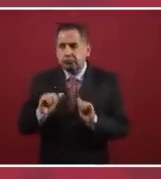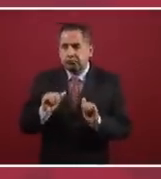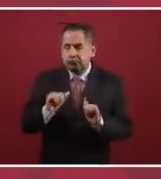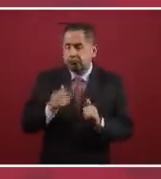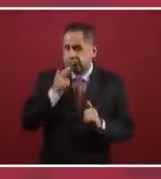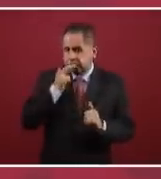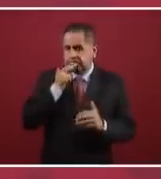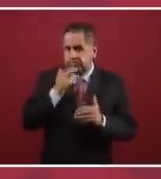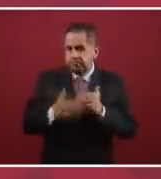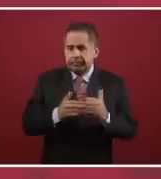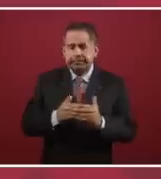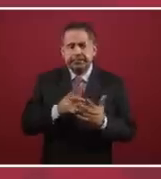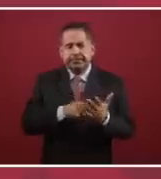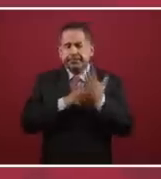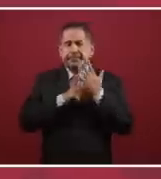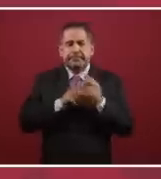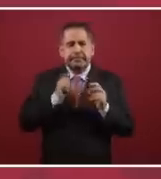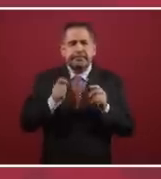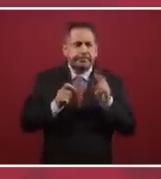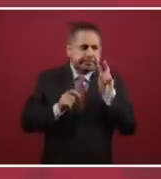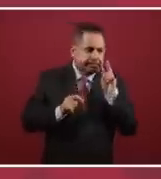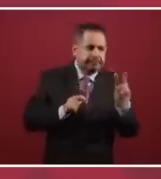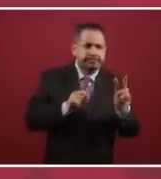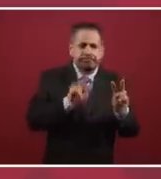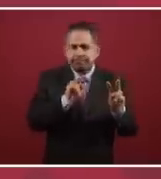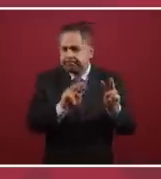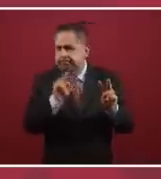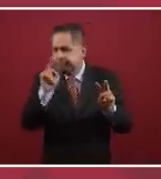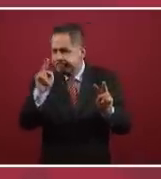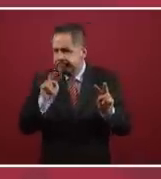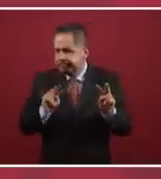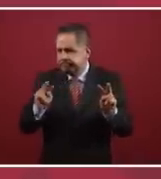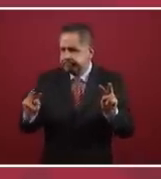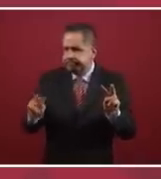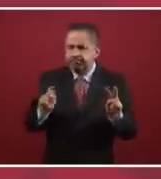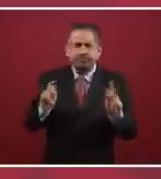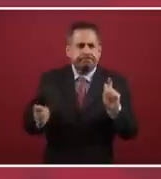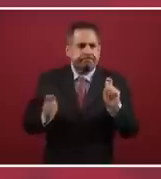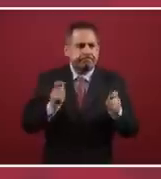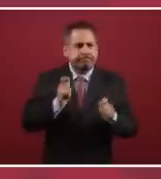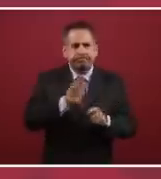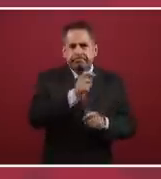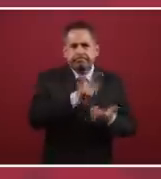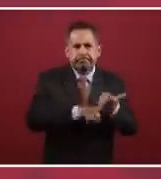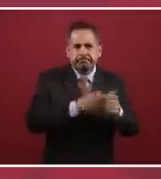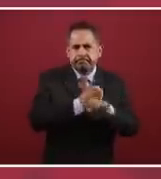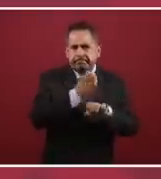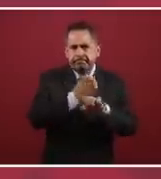Entonces, nos sirve para ir viendo lo que sucede en cada estado.